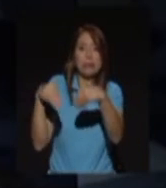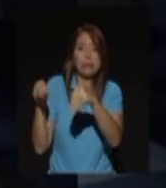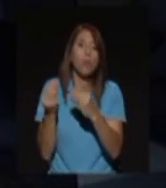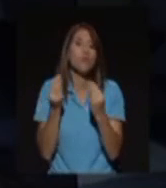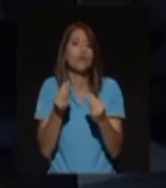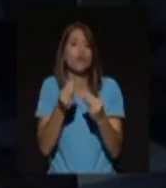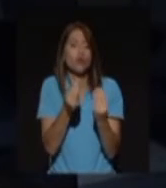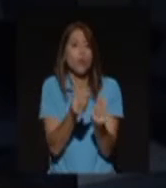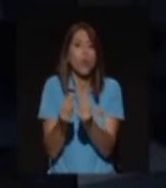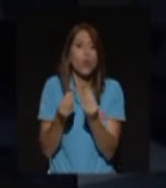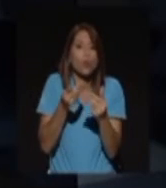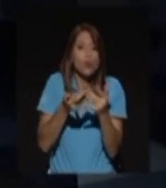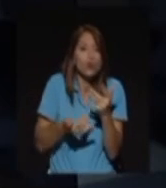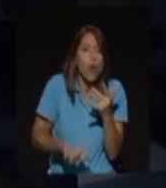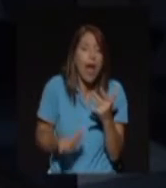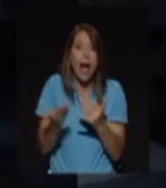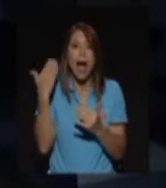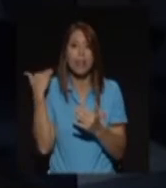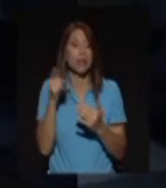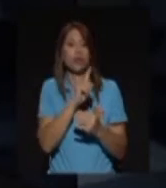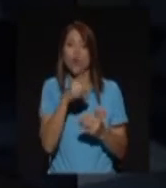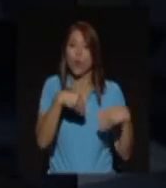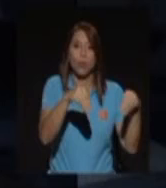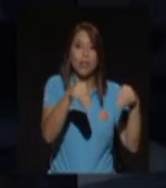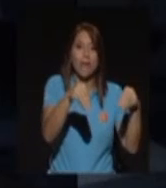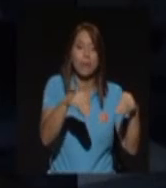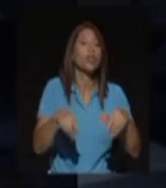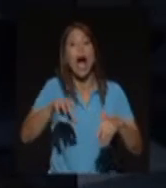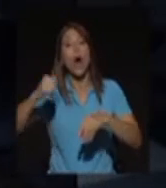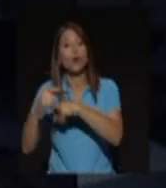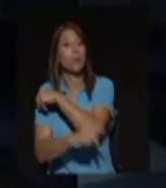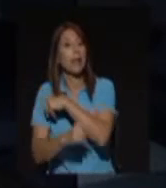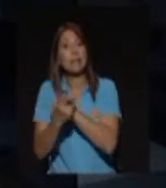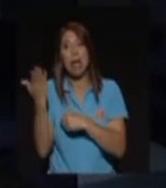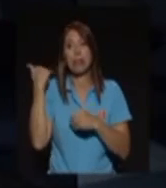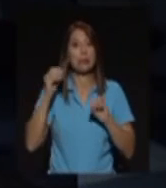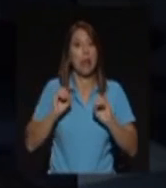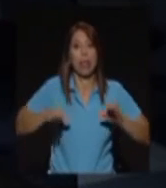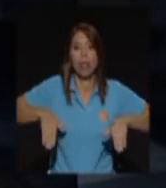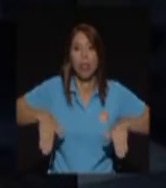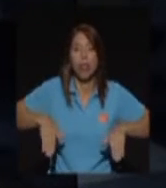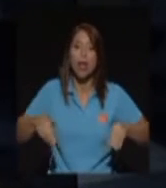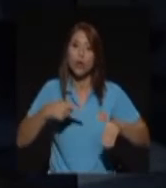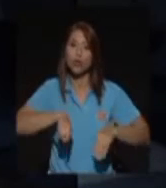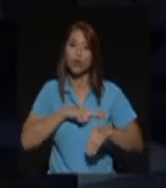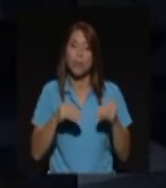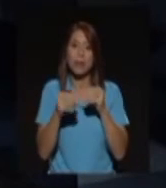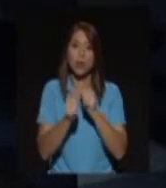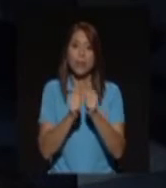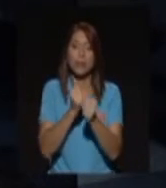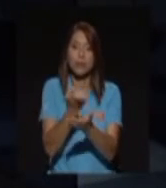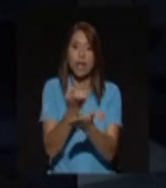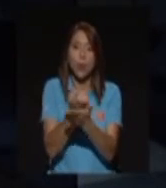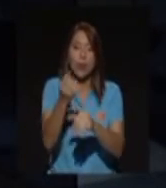anteriormente no exportábamos a muchos países que antes no exportábamos. O sea, nos hemos hecho más competitivos, ¿verdad?, en la economía internacional, ¿verdad? Pero si